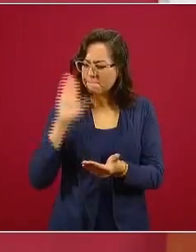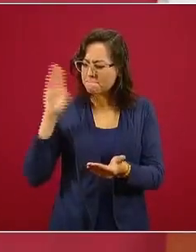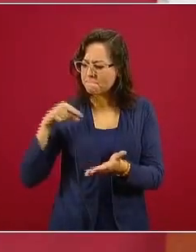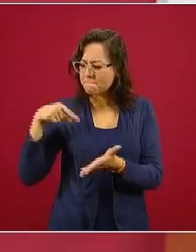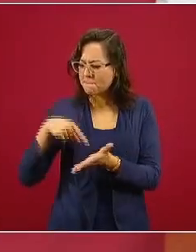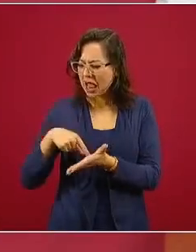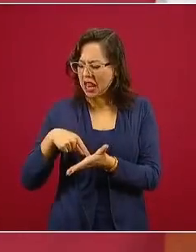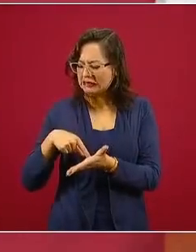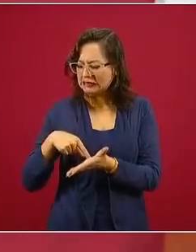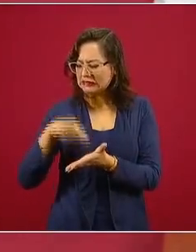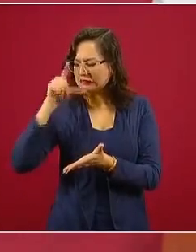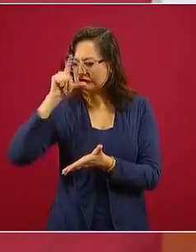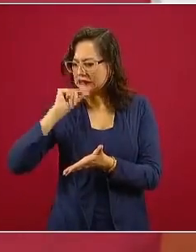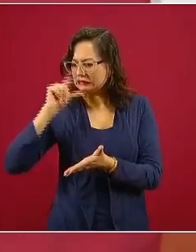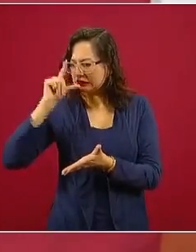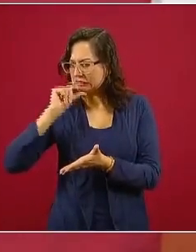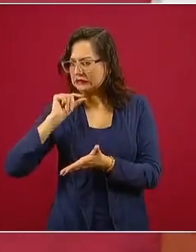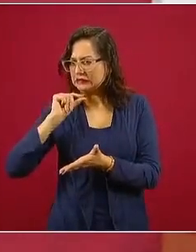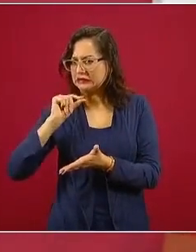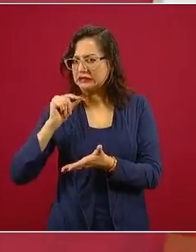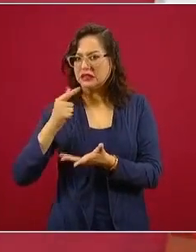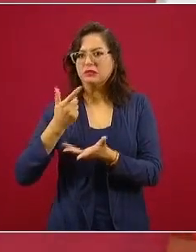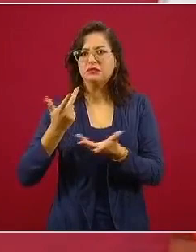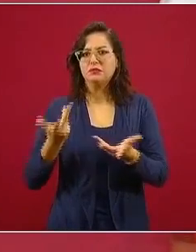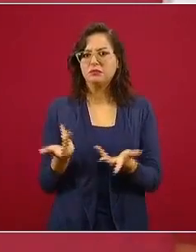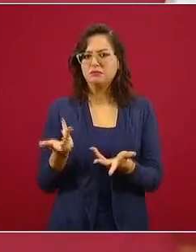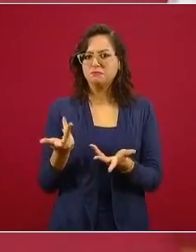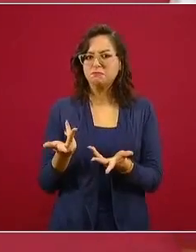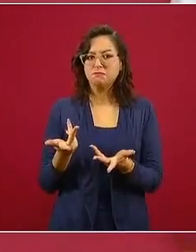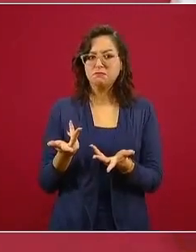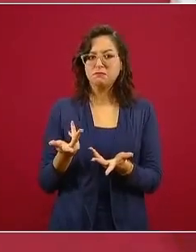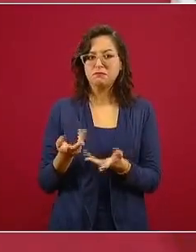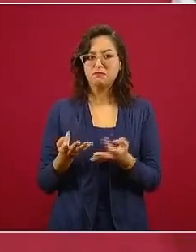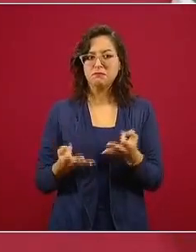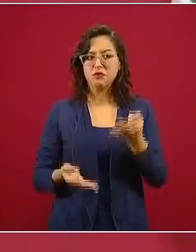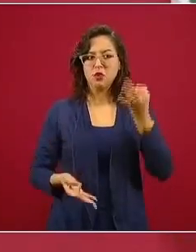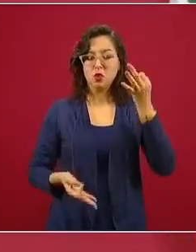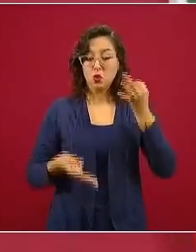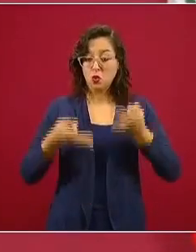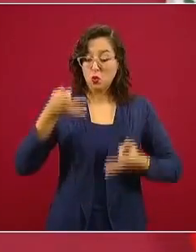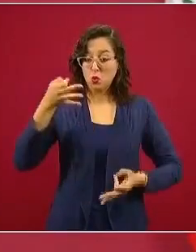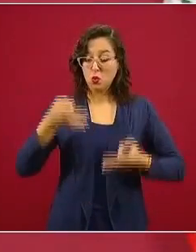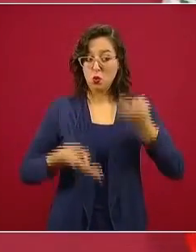Pues que el impartidor de justicia